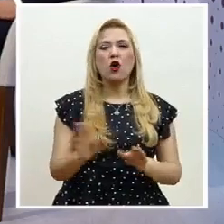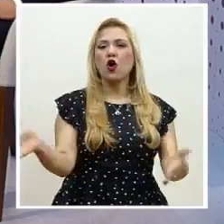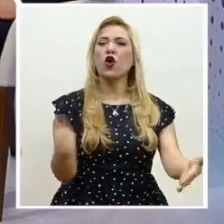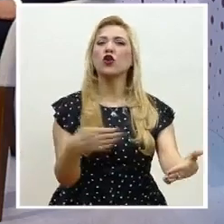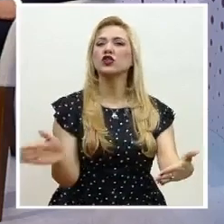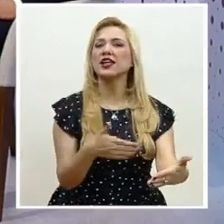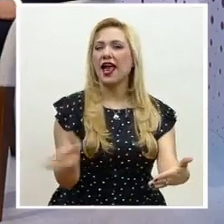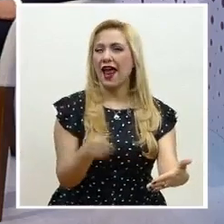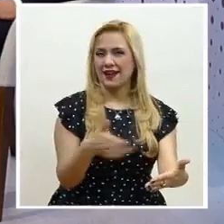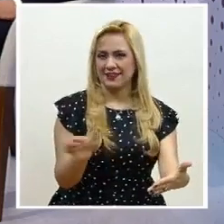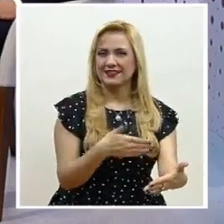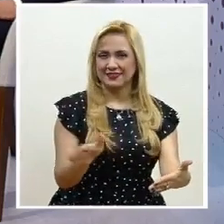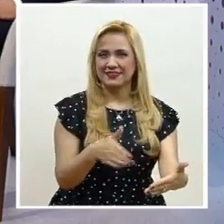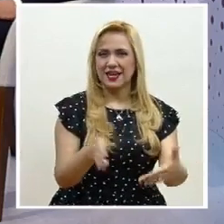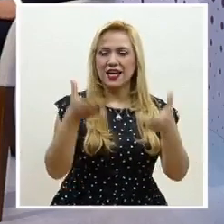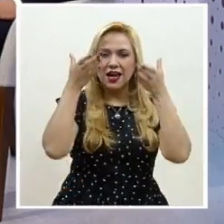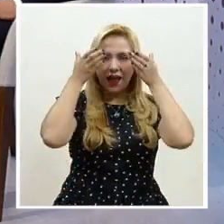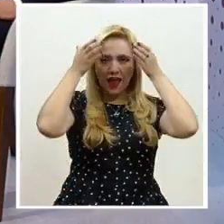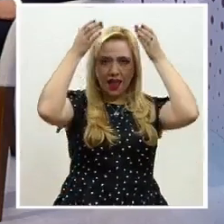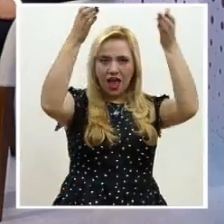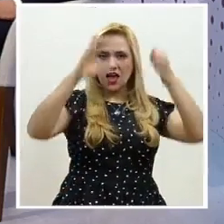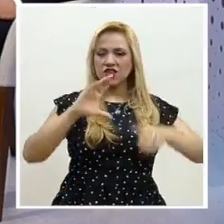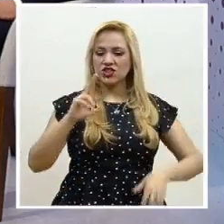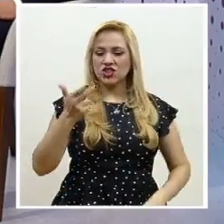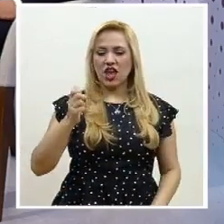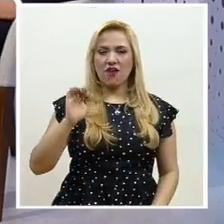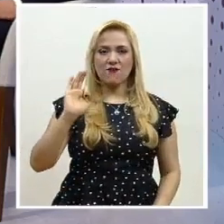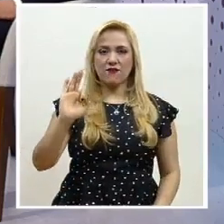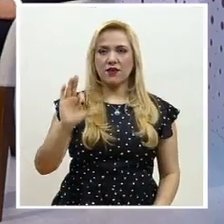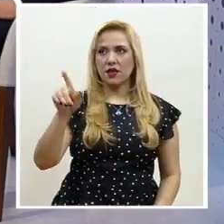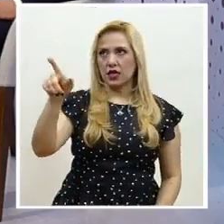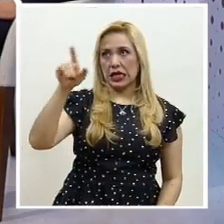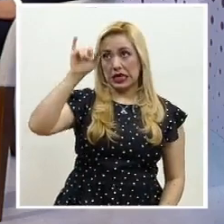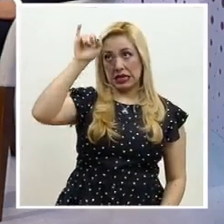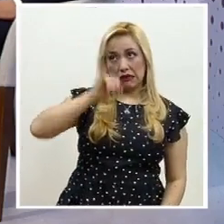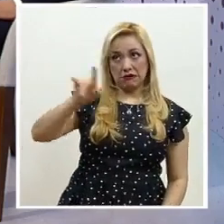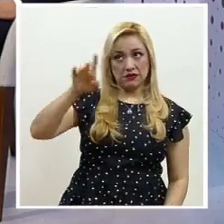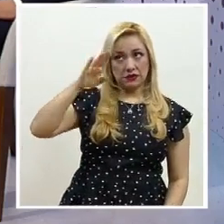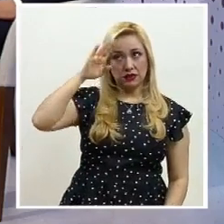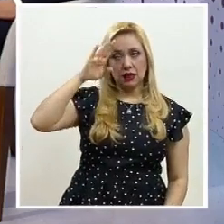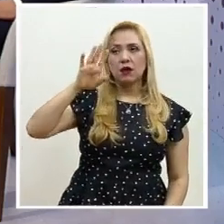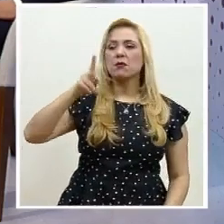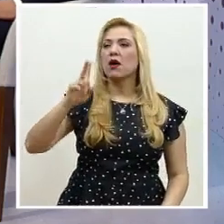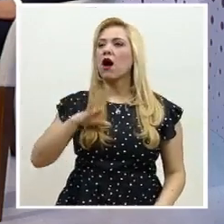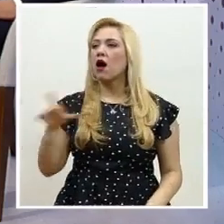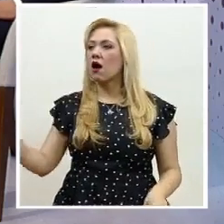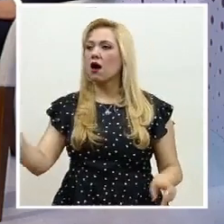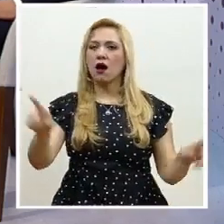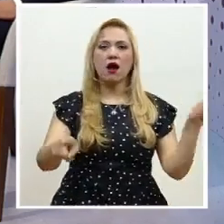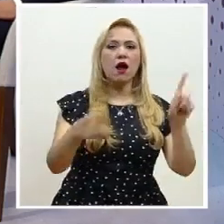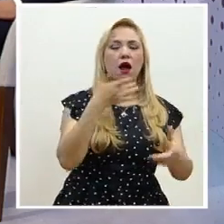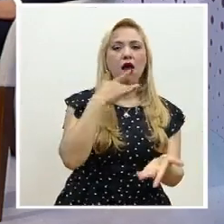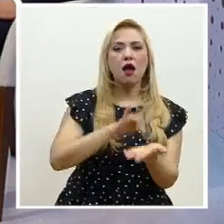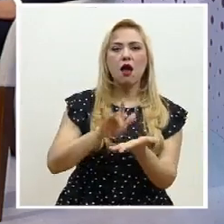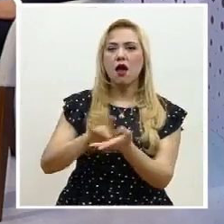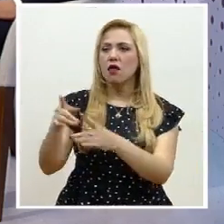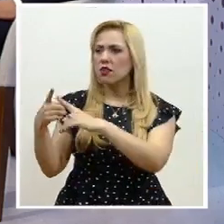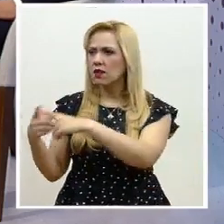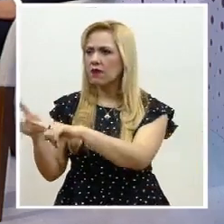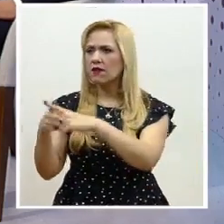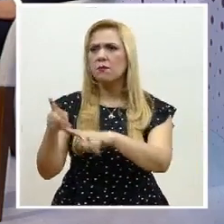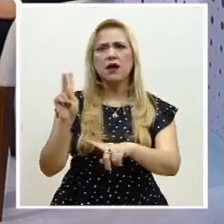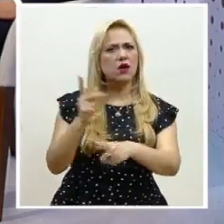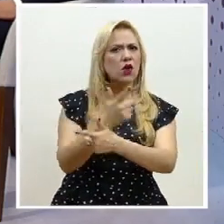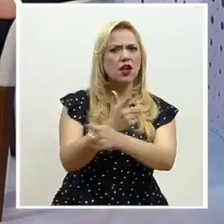cocinamos algo, ¿no? Entonces, un poco en la ponencia lo que buscamos es que cada quien mantenga esta libertad individual, porque